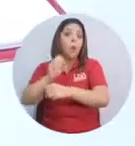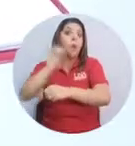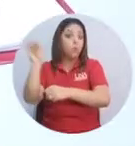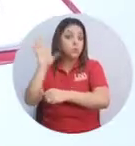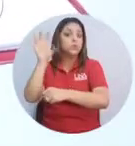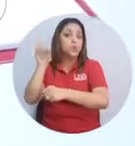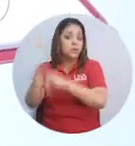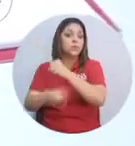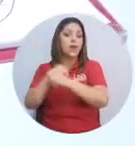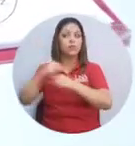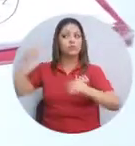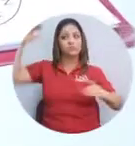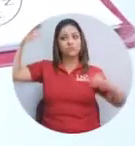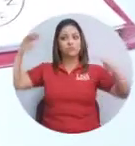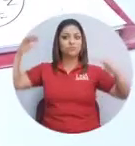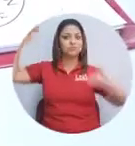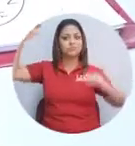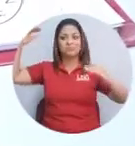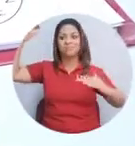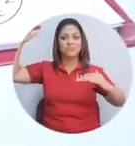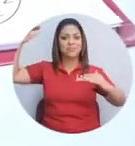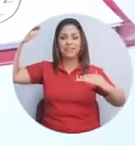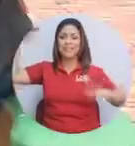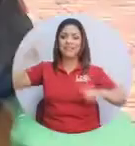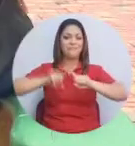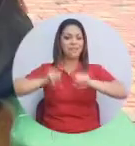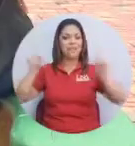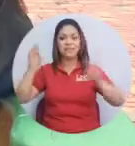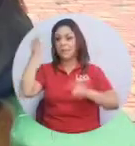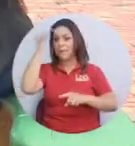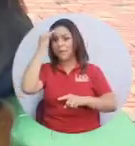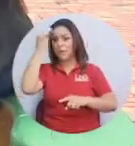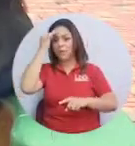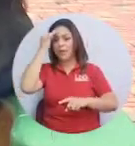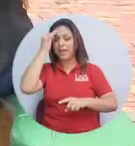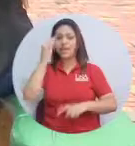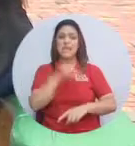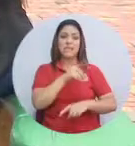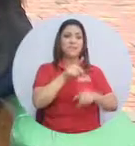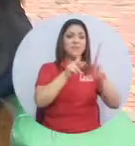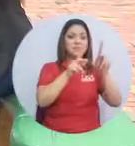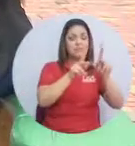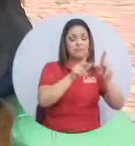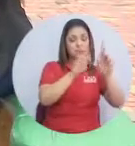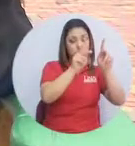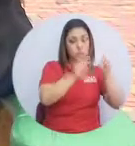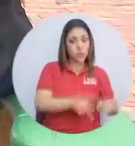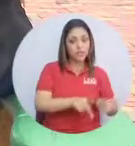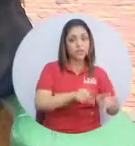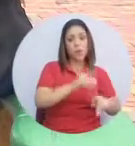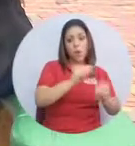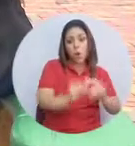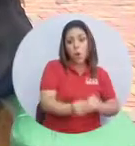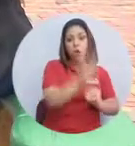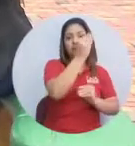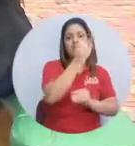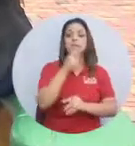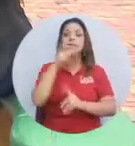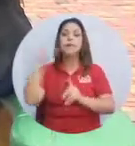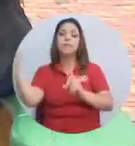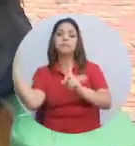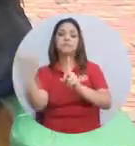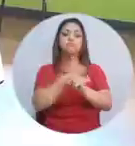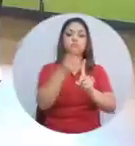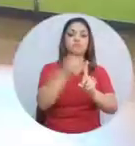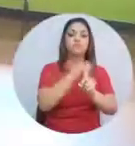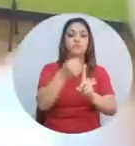50, ¿cómo está esa maduración? Y resulta que estamos encontrando que quienes les violentan son los compañeros de mayor edad. Hemos tenido casos en